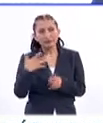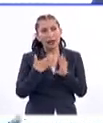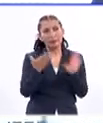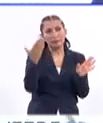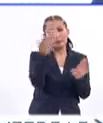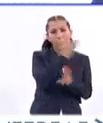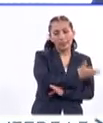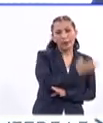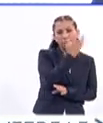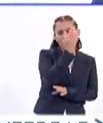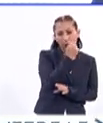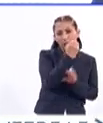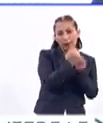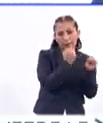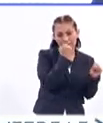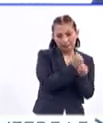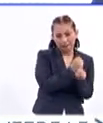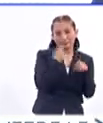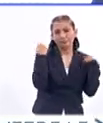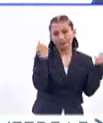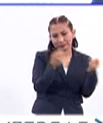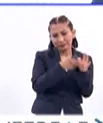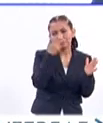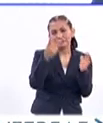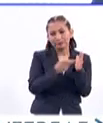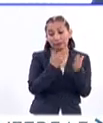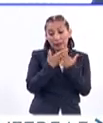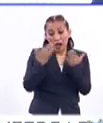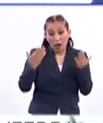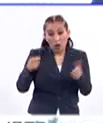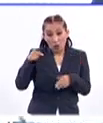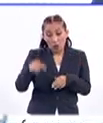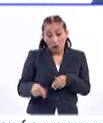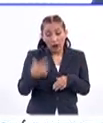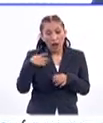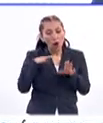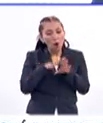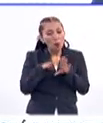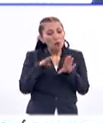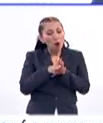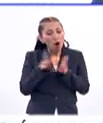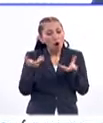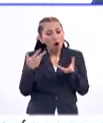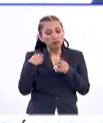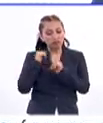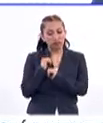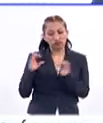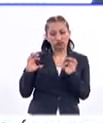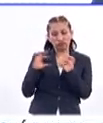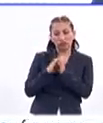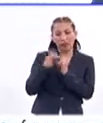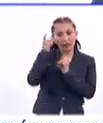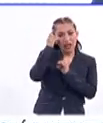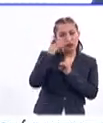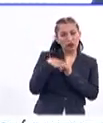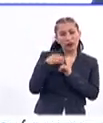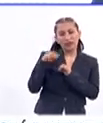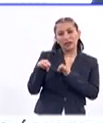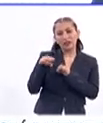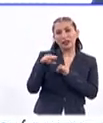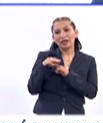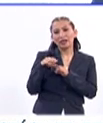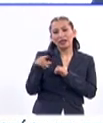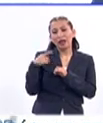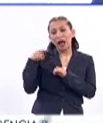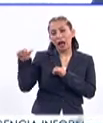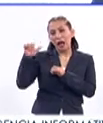lleva 9 años este festival, y en esta ocasión estamos haciendo una codirección, Michelle Lipkes y yo,